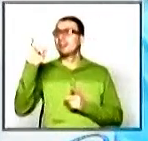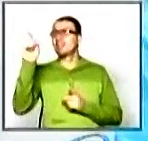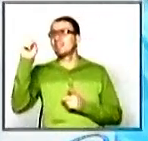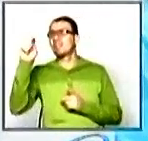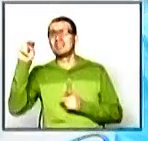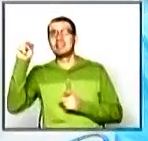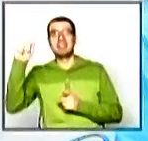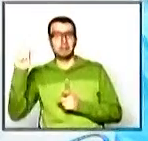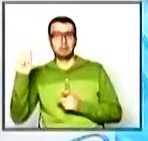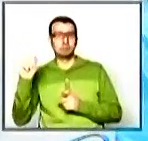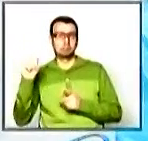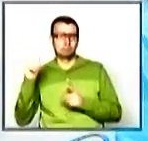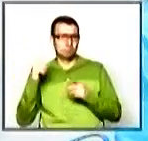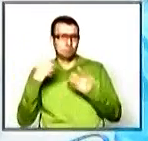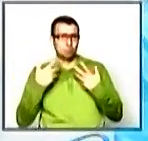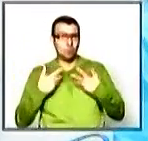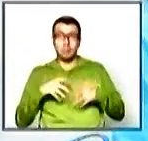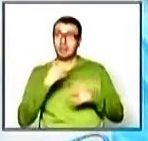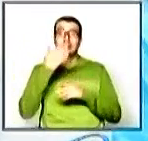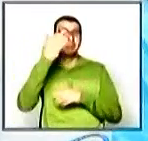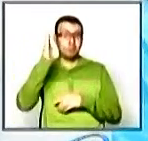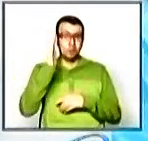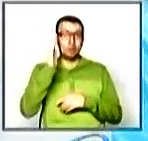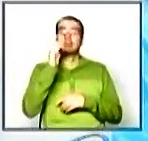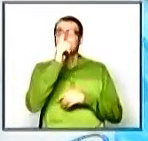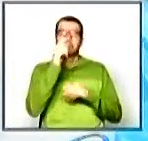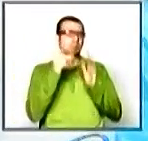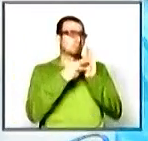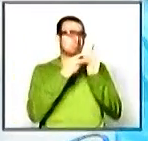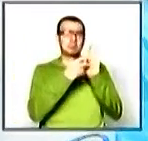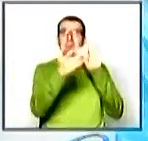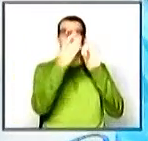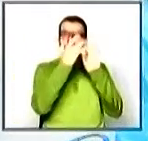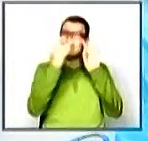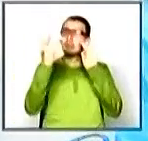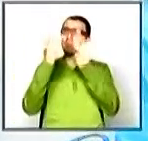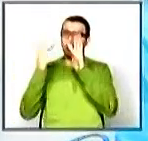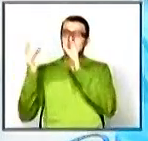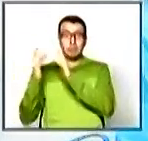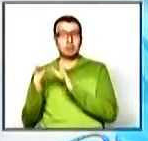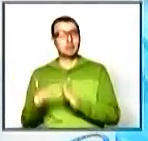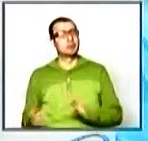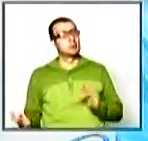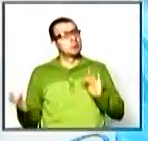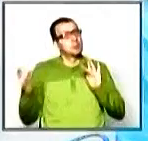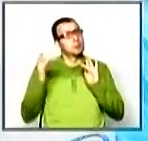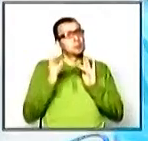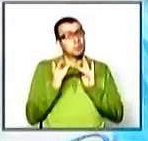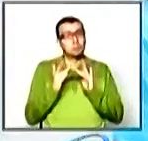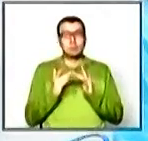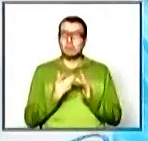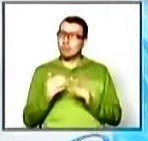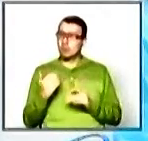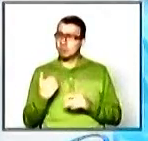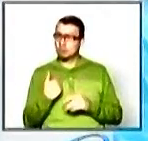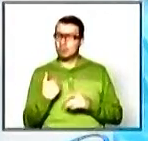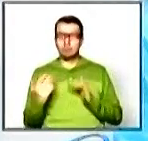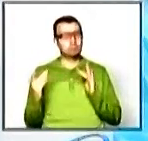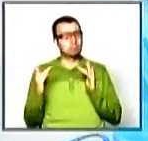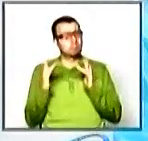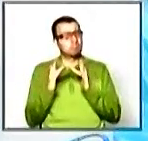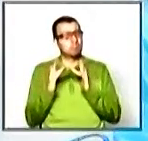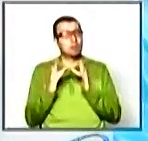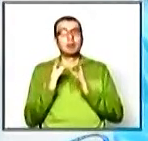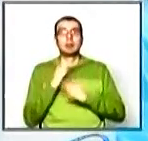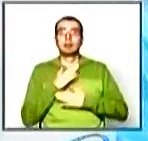es energía elemental. Y cuando tenemos la oportunidad de reconectar con esa fuente de energía, entramos en una conexión con una sensación de paz,